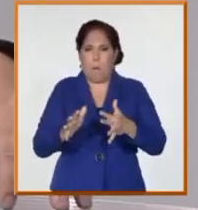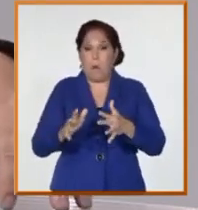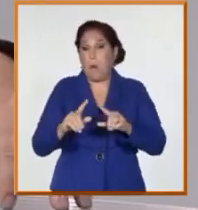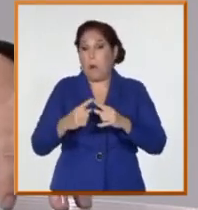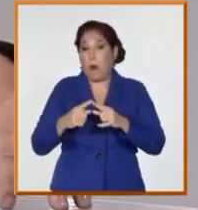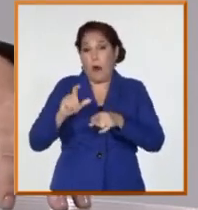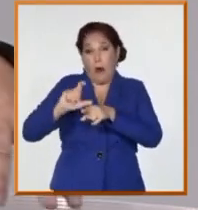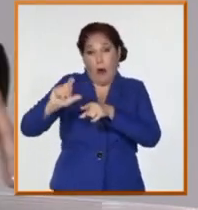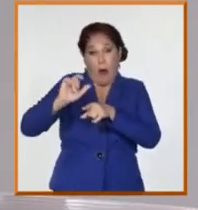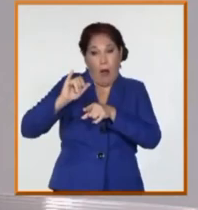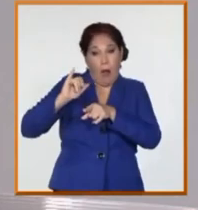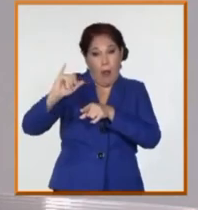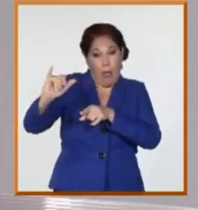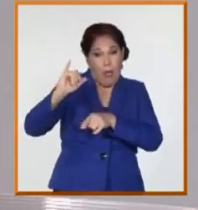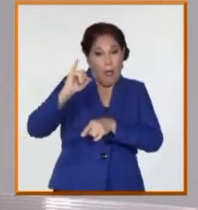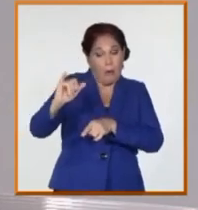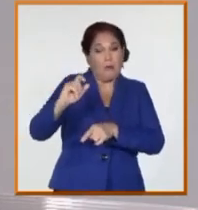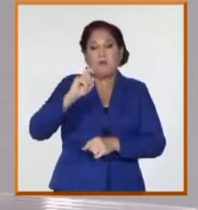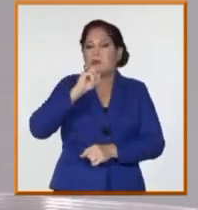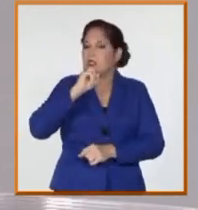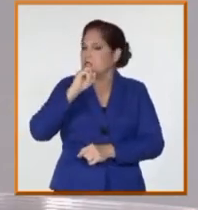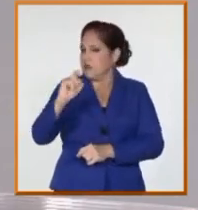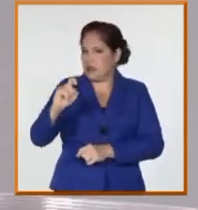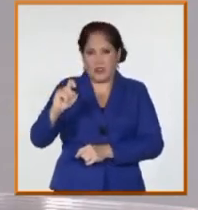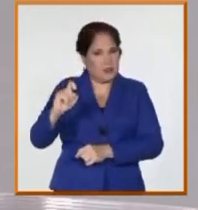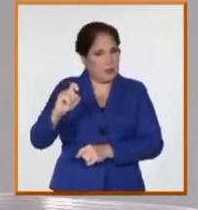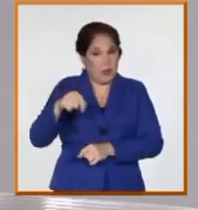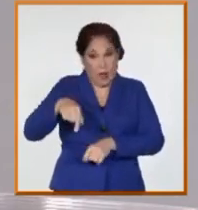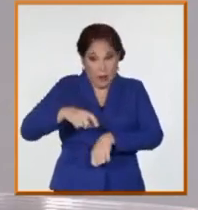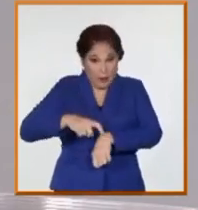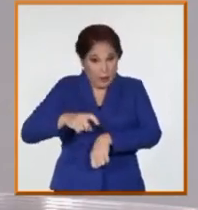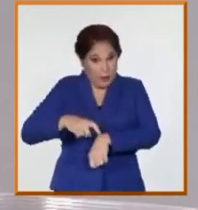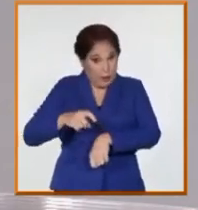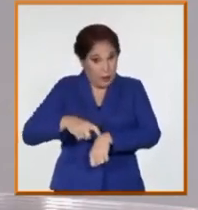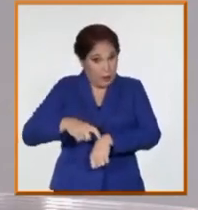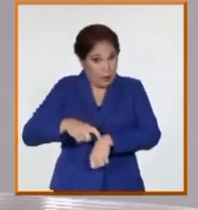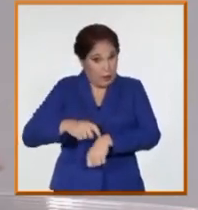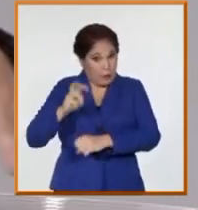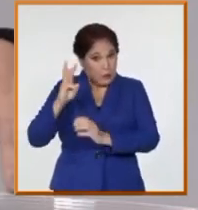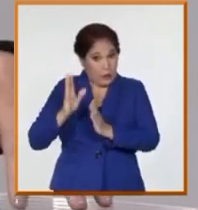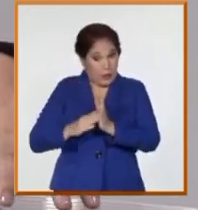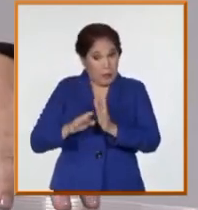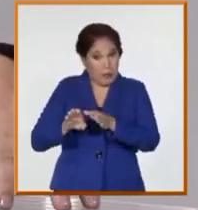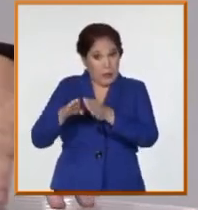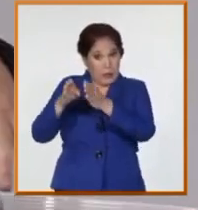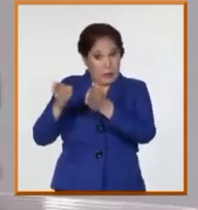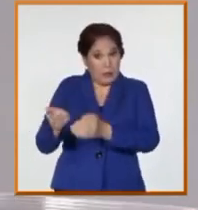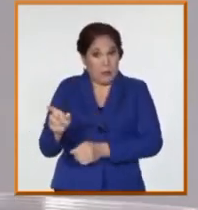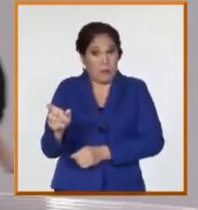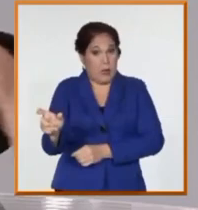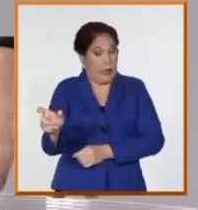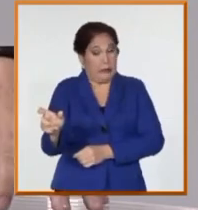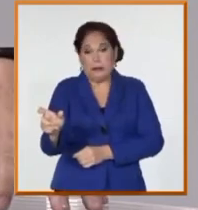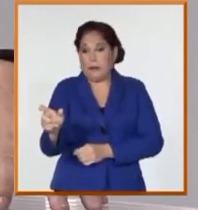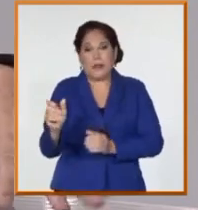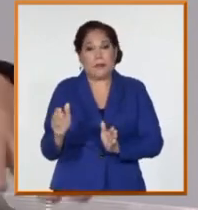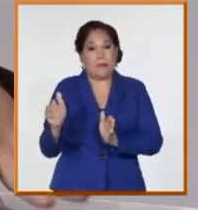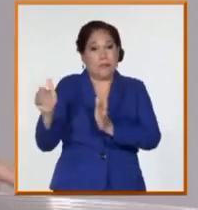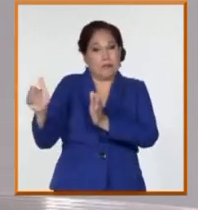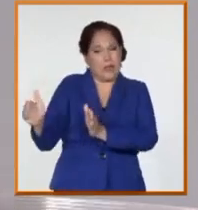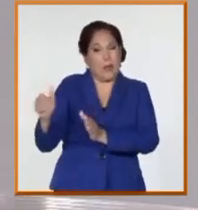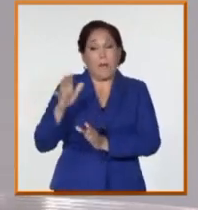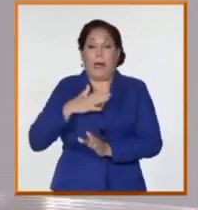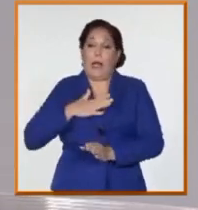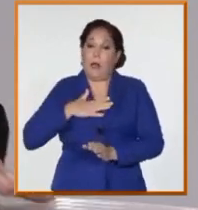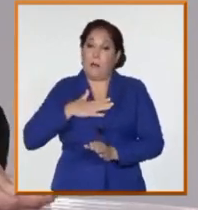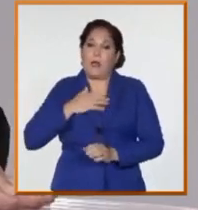las zonas donde viven si va a ser difícil que por el momento En este trimestre ya pasaría a un mes de enero dar un plazo más